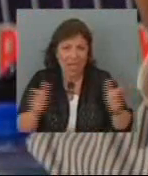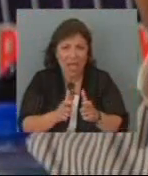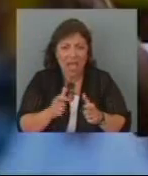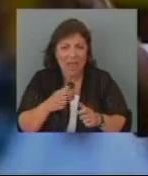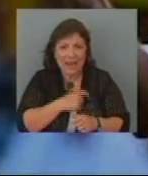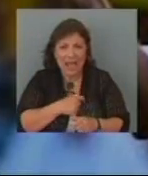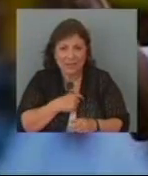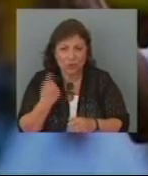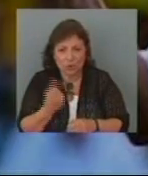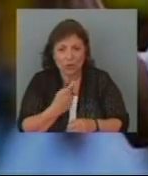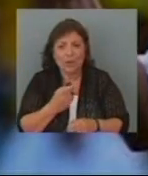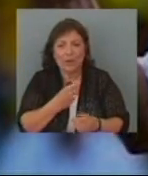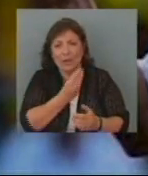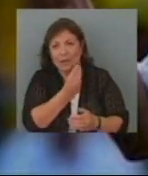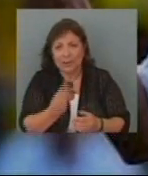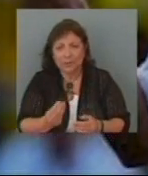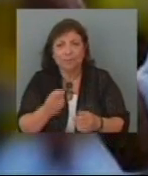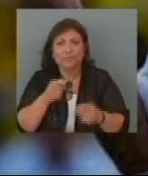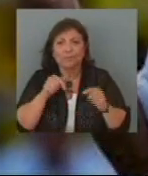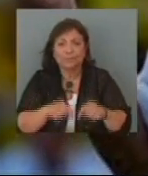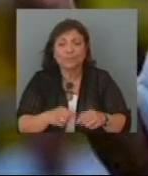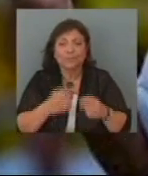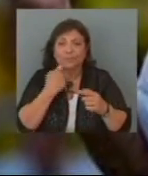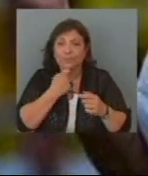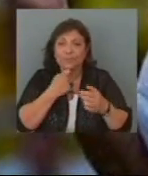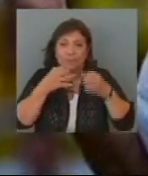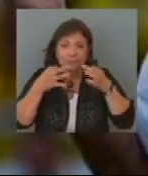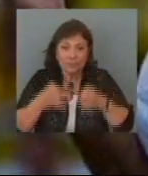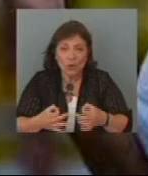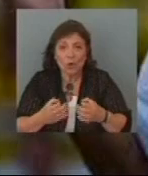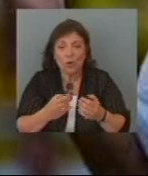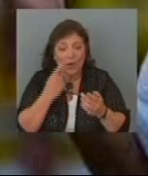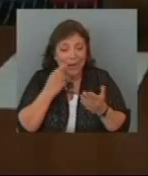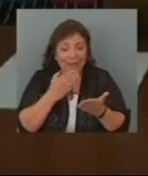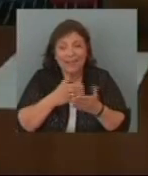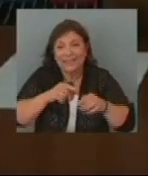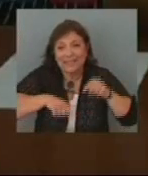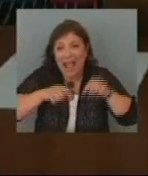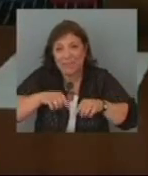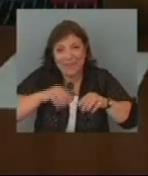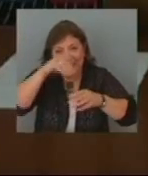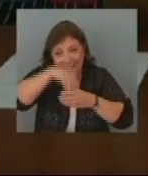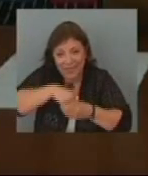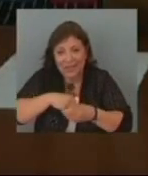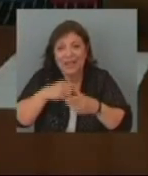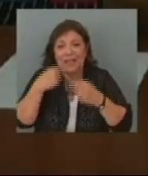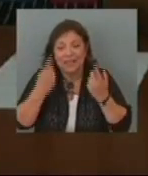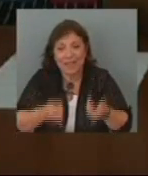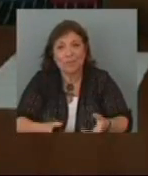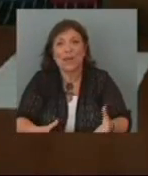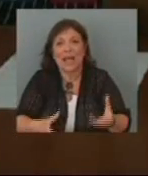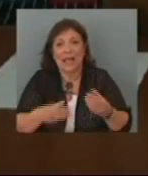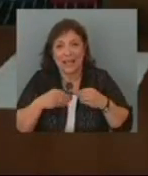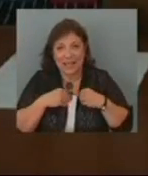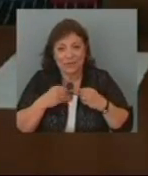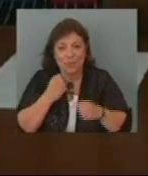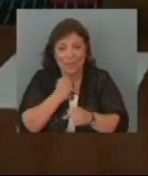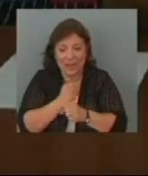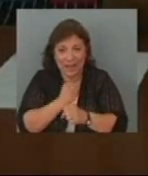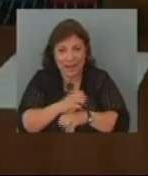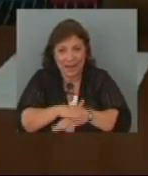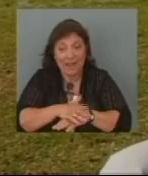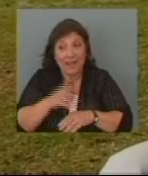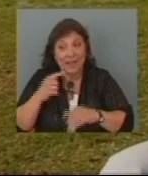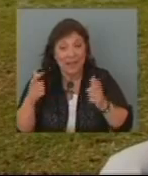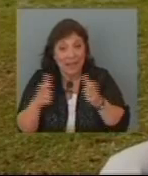Nacional para el cargo y ahora solo falta cumplir con las formalidades para que el entrenador asuma el puesto. La idea de los directivos del